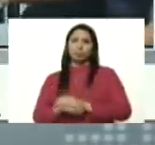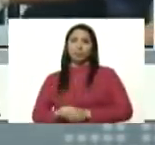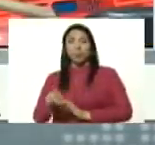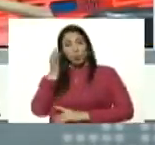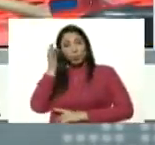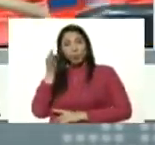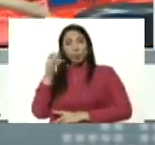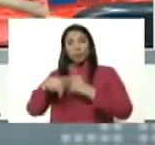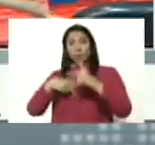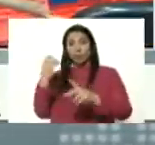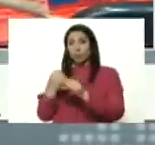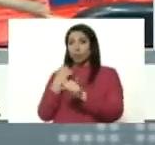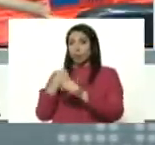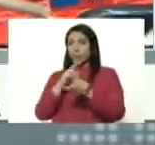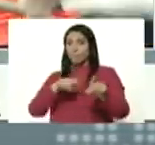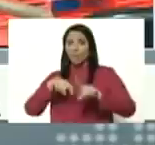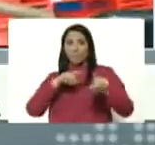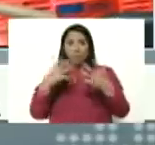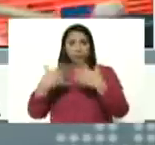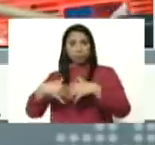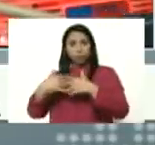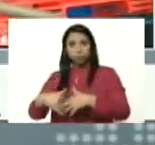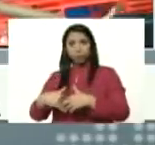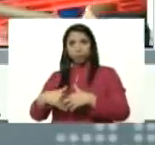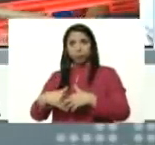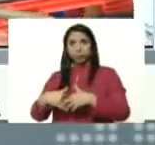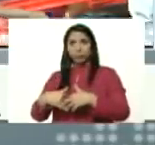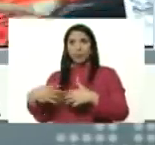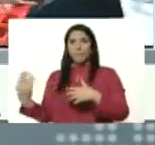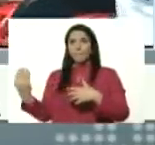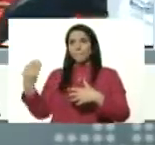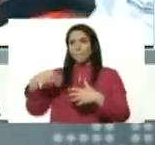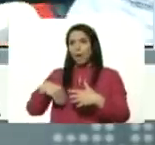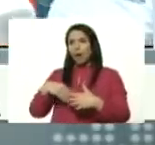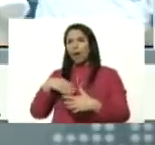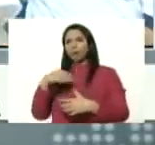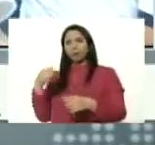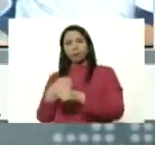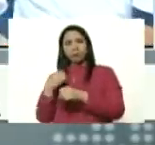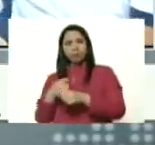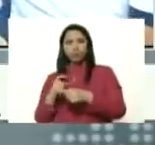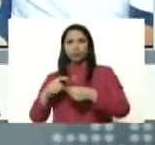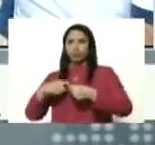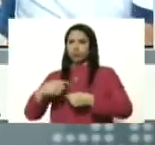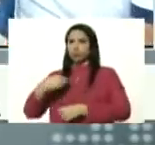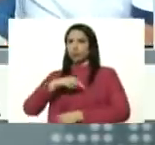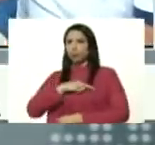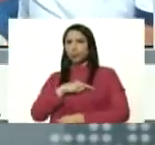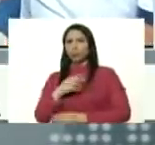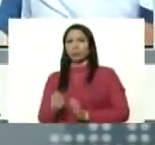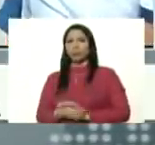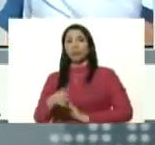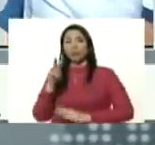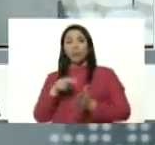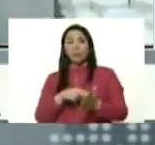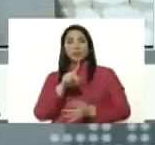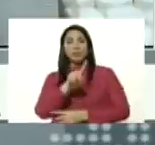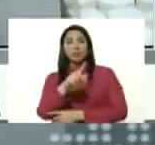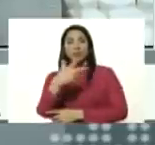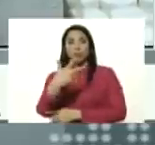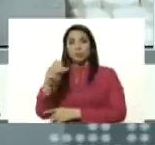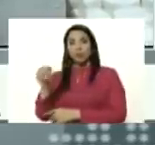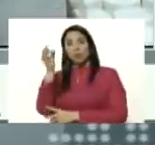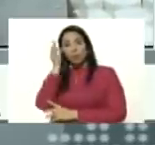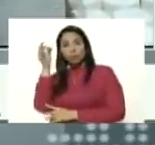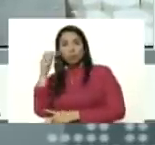productivos de trabajadores de la agroindustria, que es donde tenemos más consejos productivos de trabajadores, presidente, de los 2.130